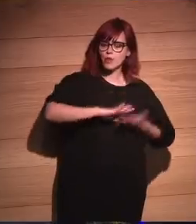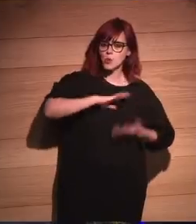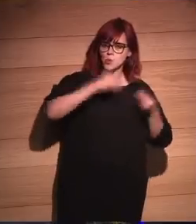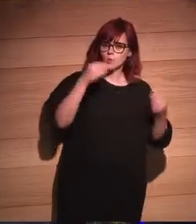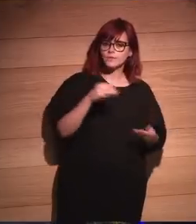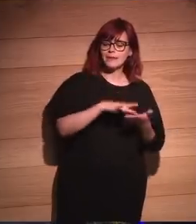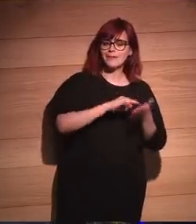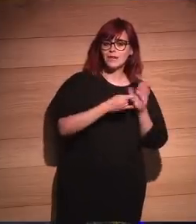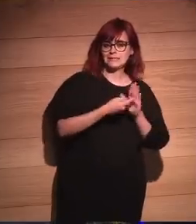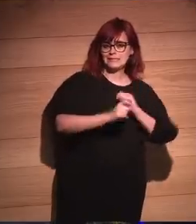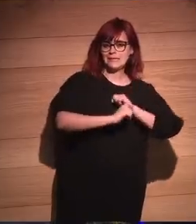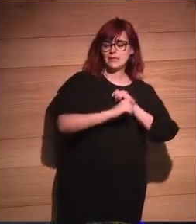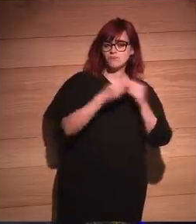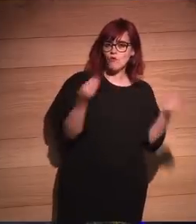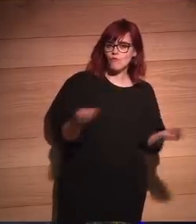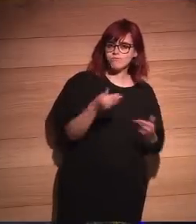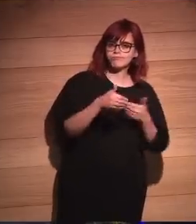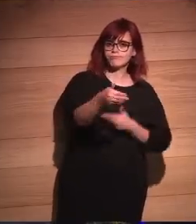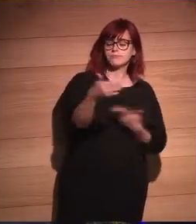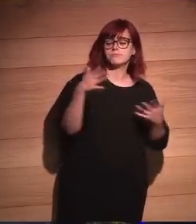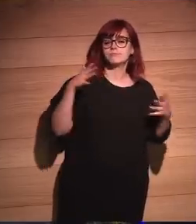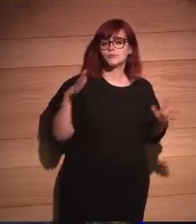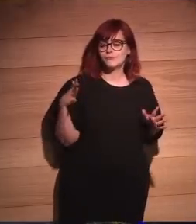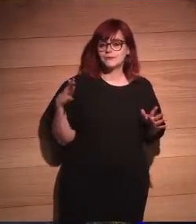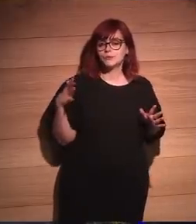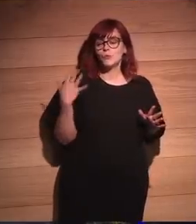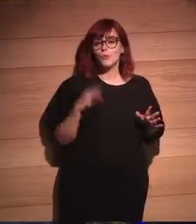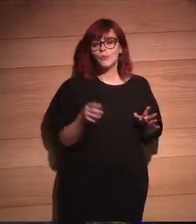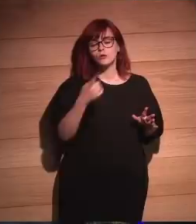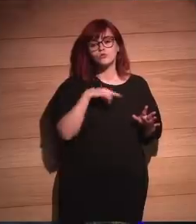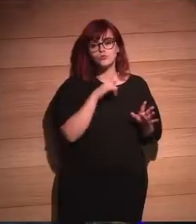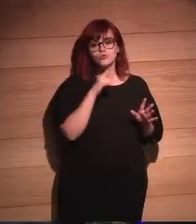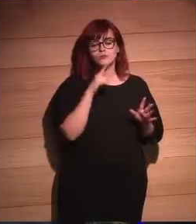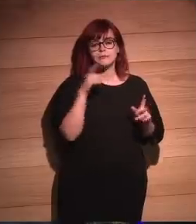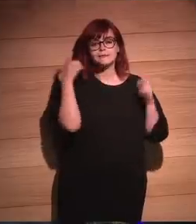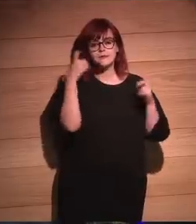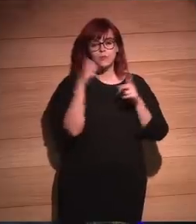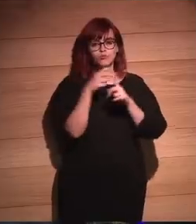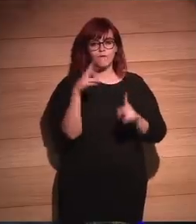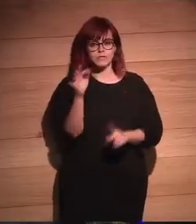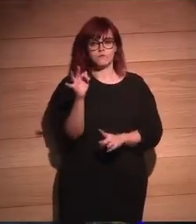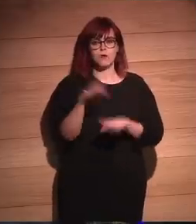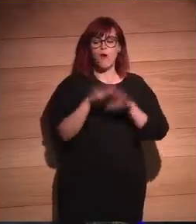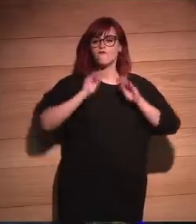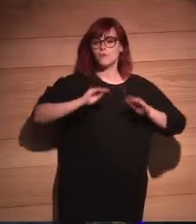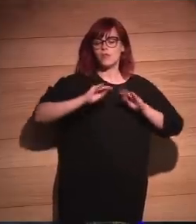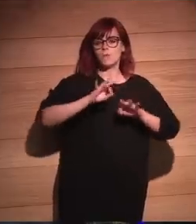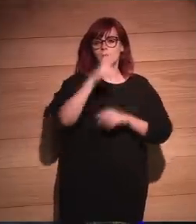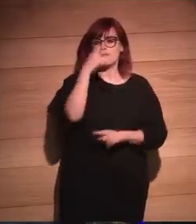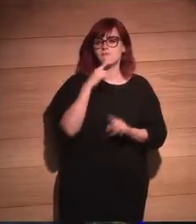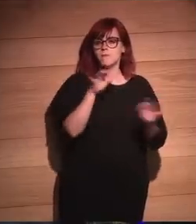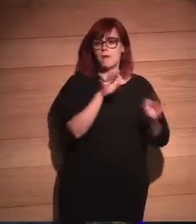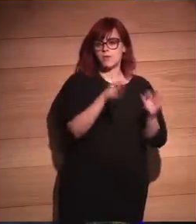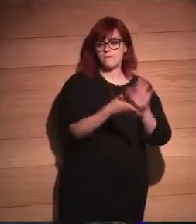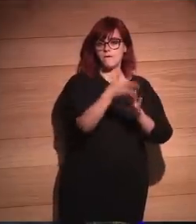para el futuro de Europa, y que a lo mejor podríamos contribuir desde ese punto de vista de una visión más optimista de la